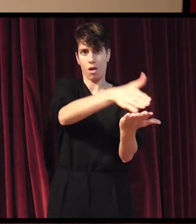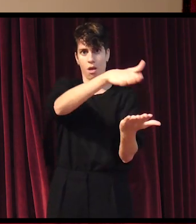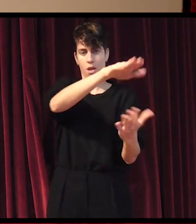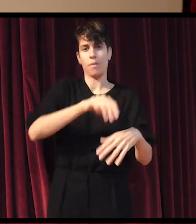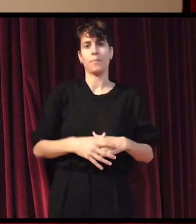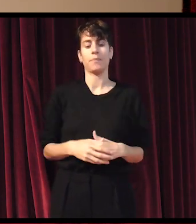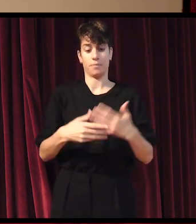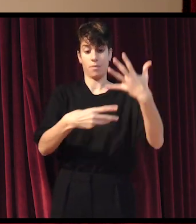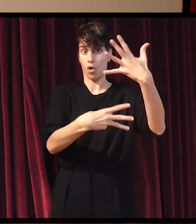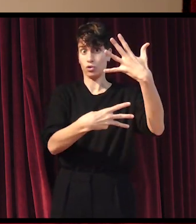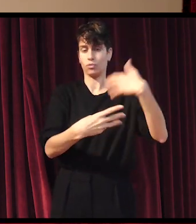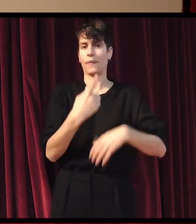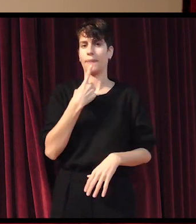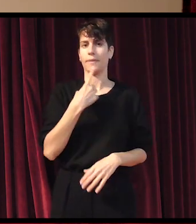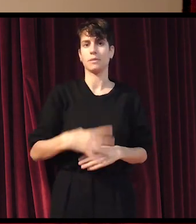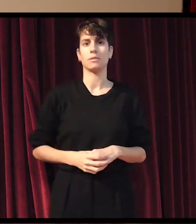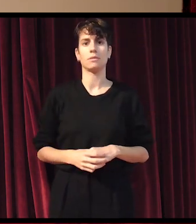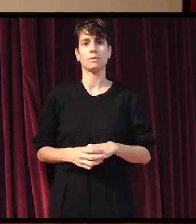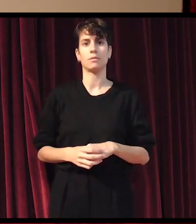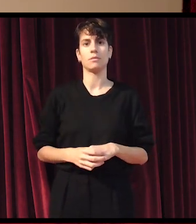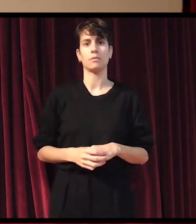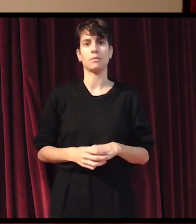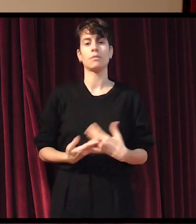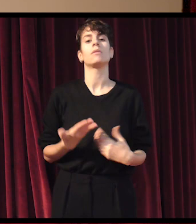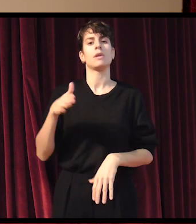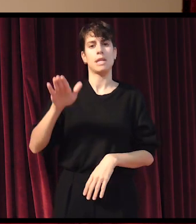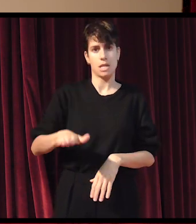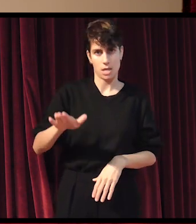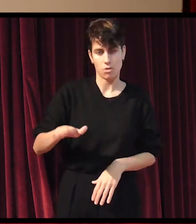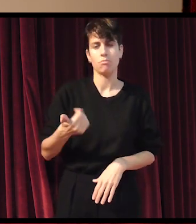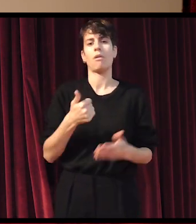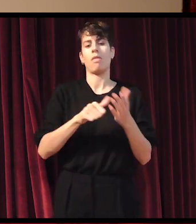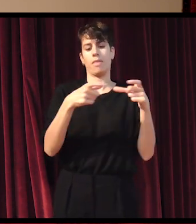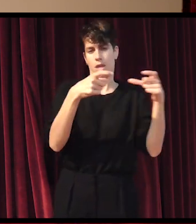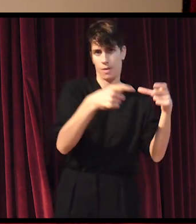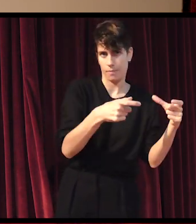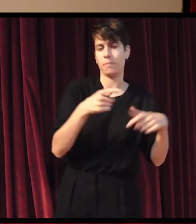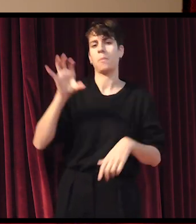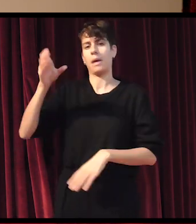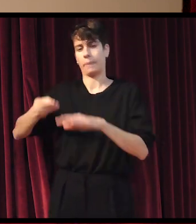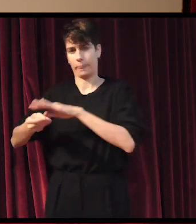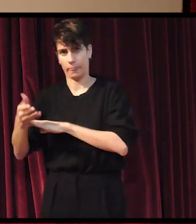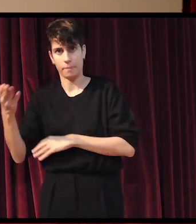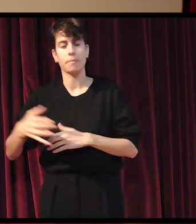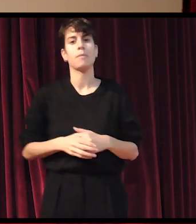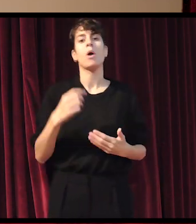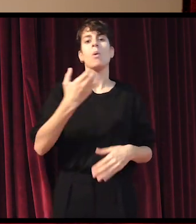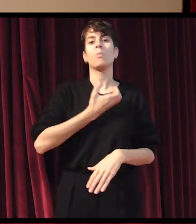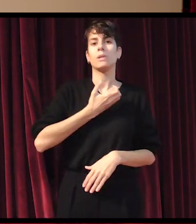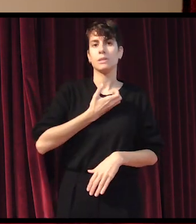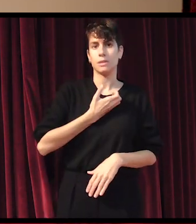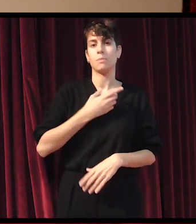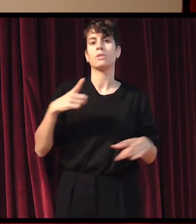El jugador con NIE, nacido en el país y con nacionalidad, empadronado en el municipio de la provincia de